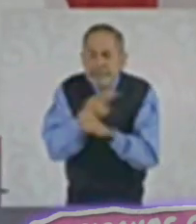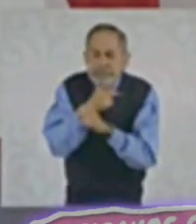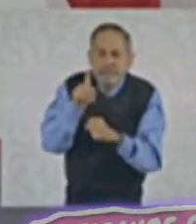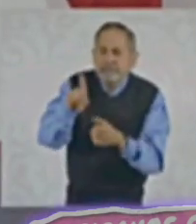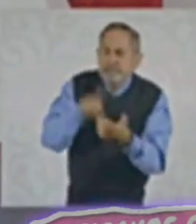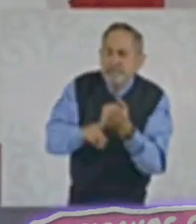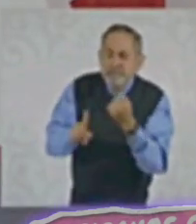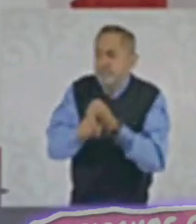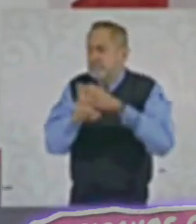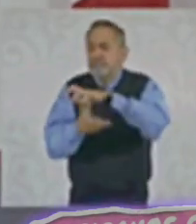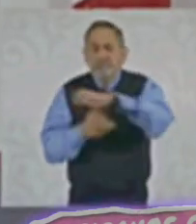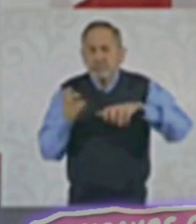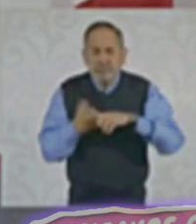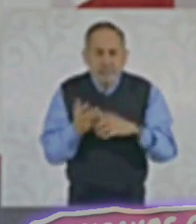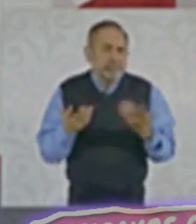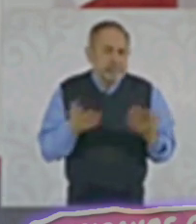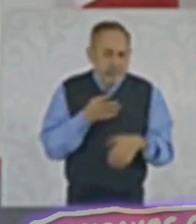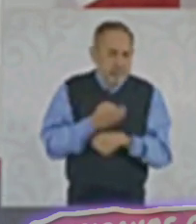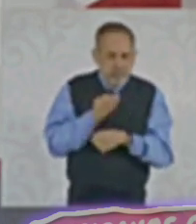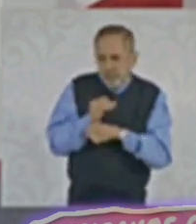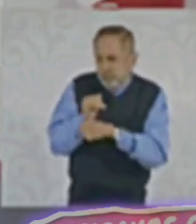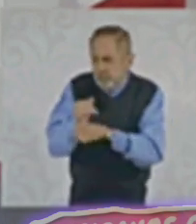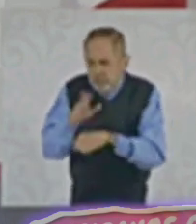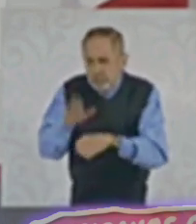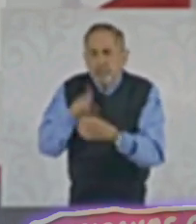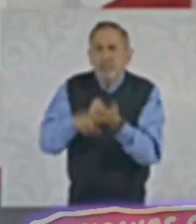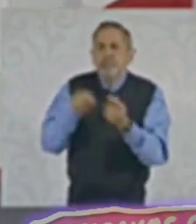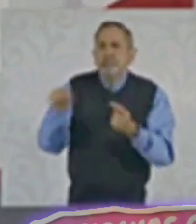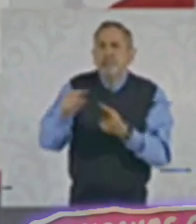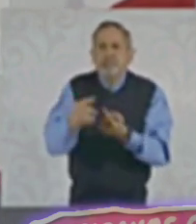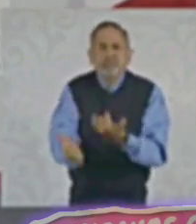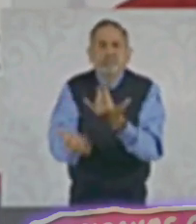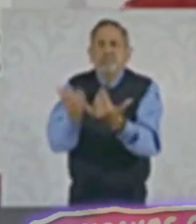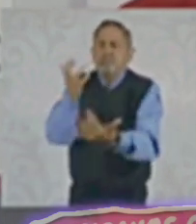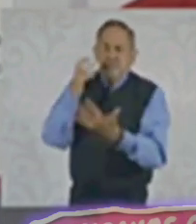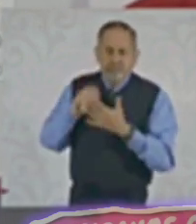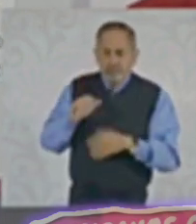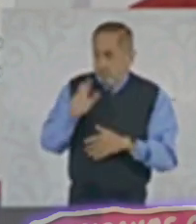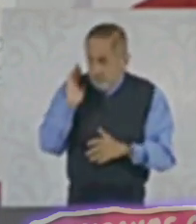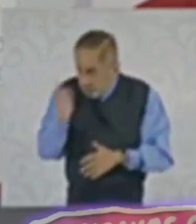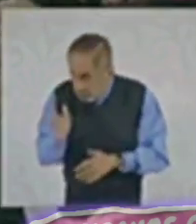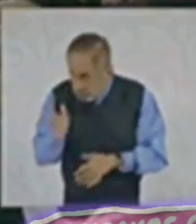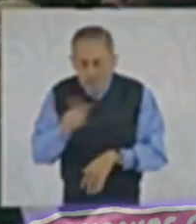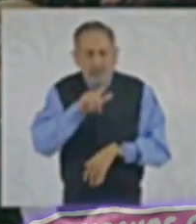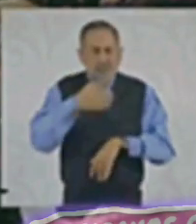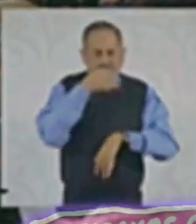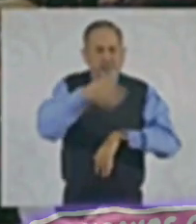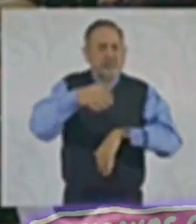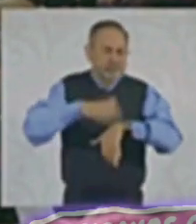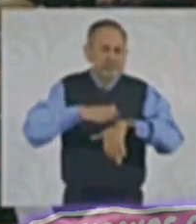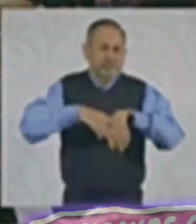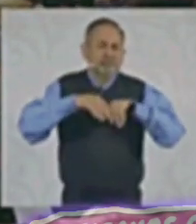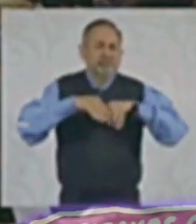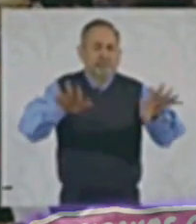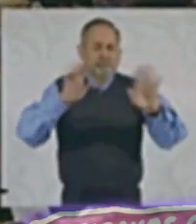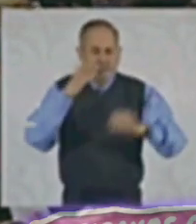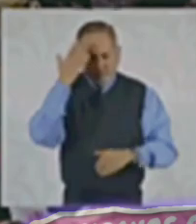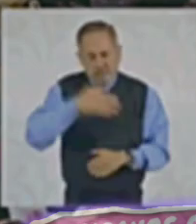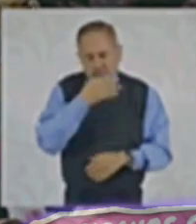desató estas quemas, pues se informará. ¿Tiene que ver con el asunto del crimen